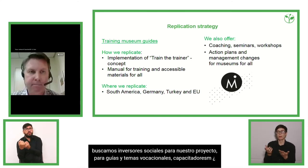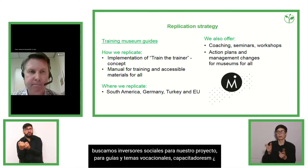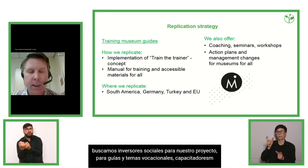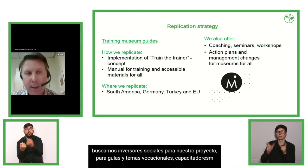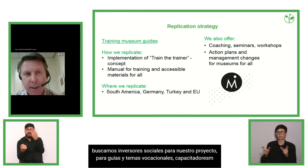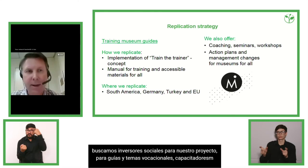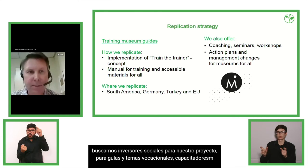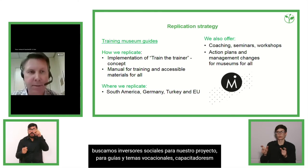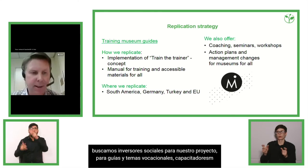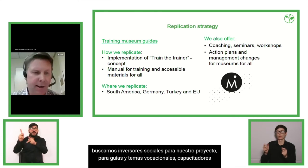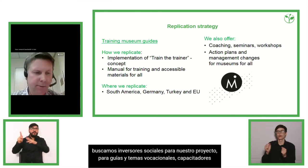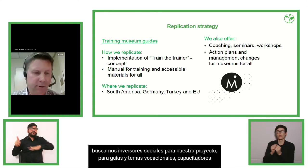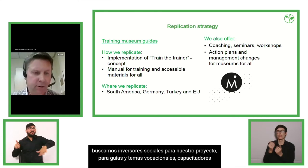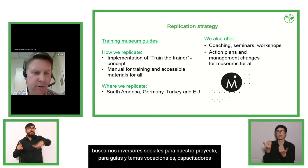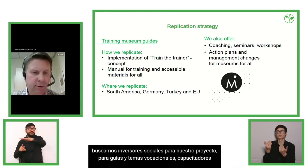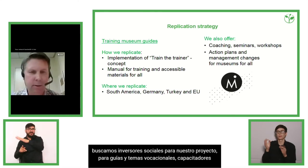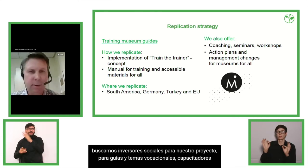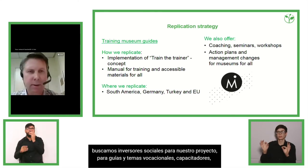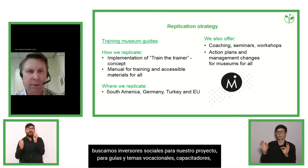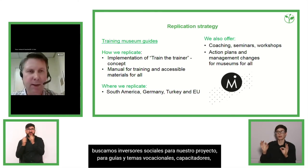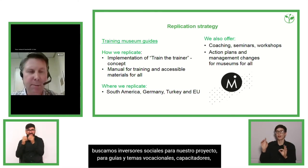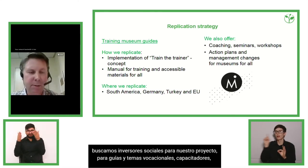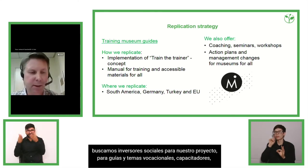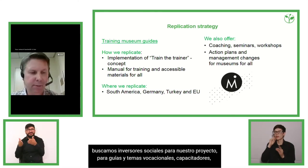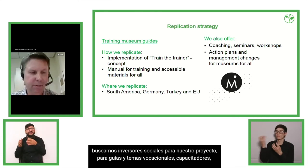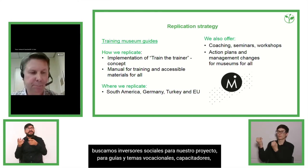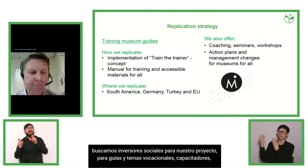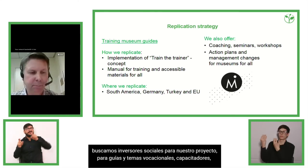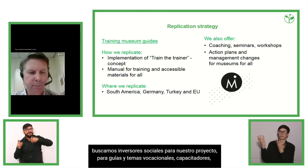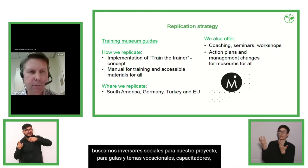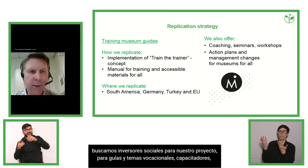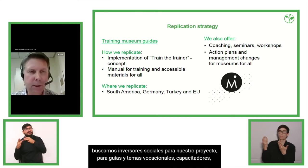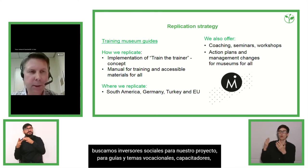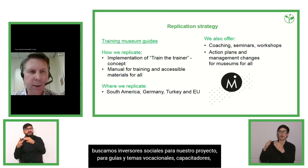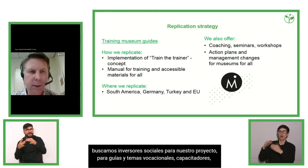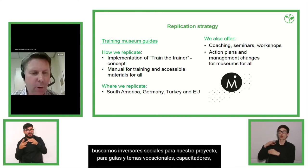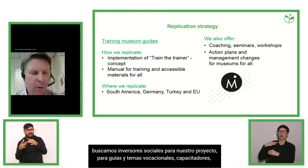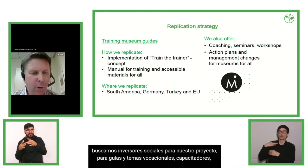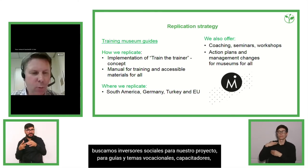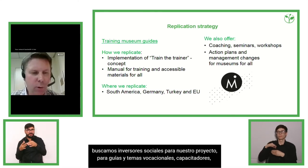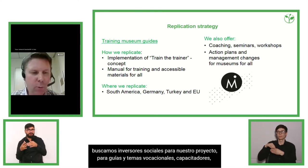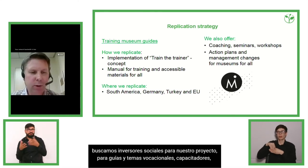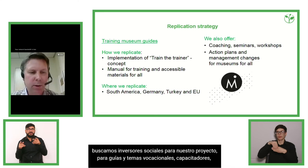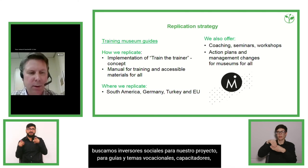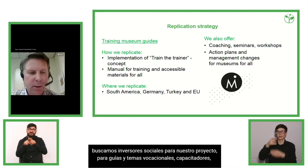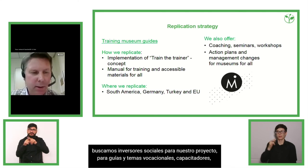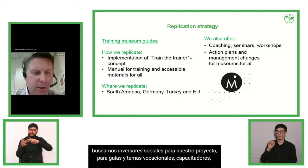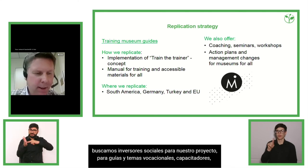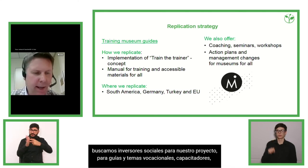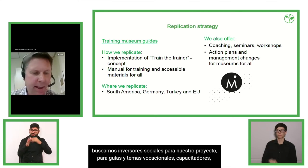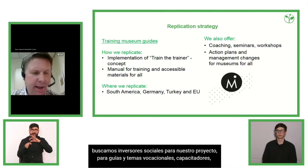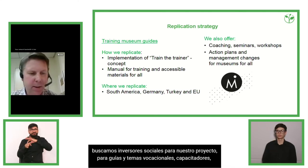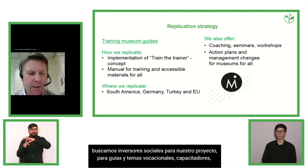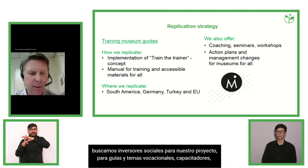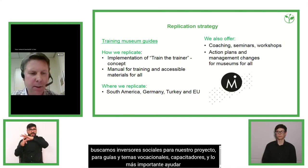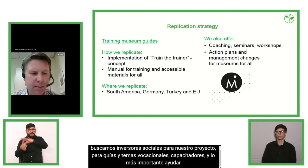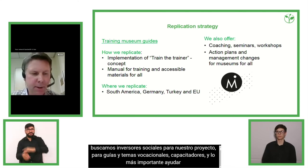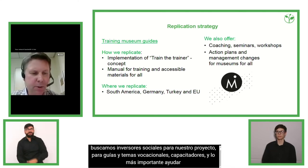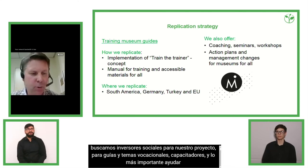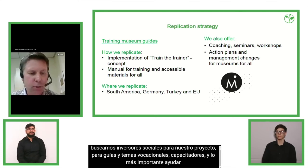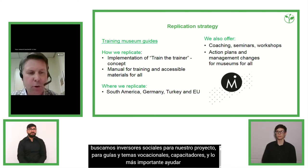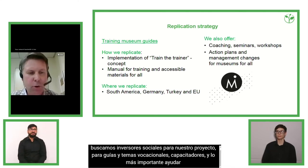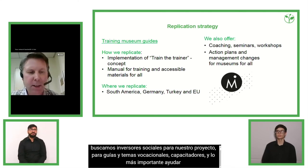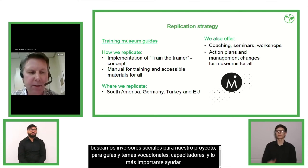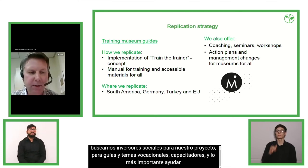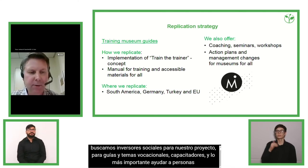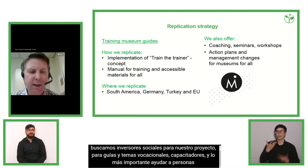para que tengan esta educación como guías. La última, por favor. Ahora, me